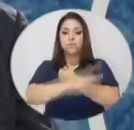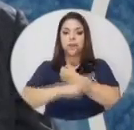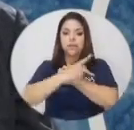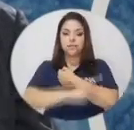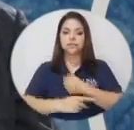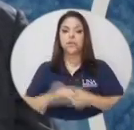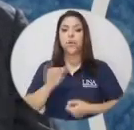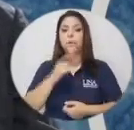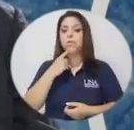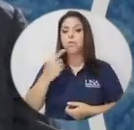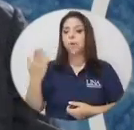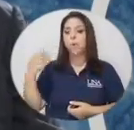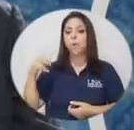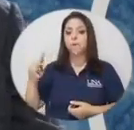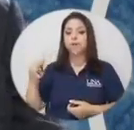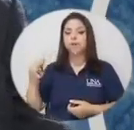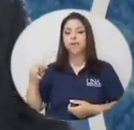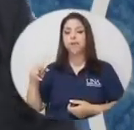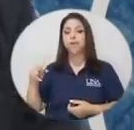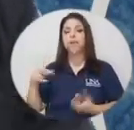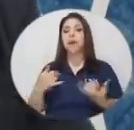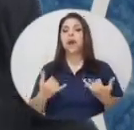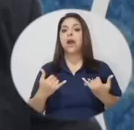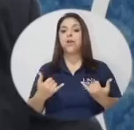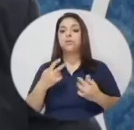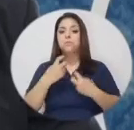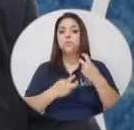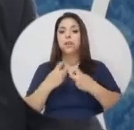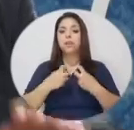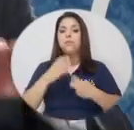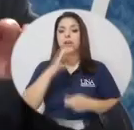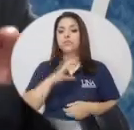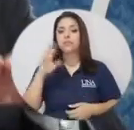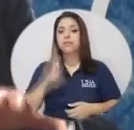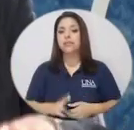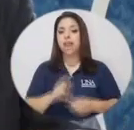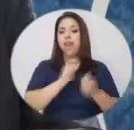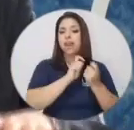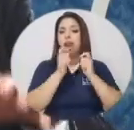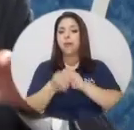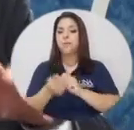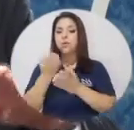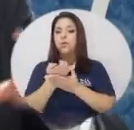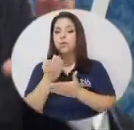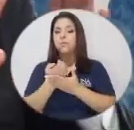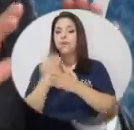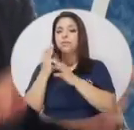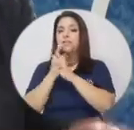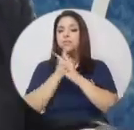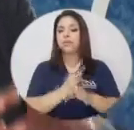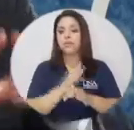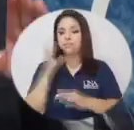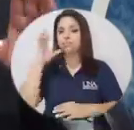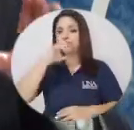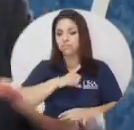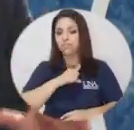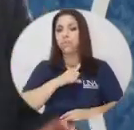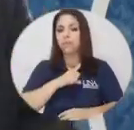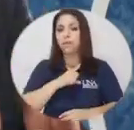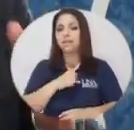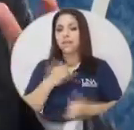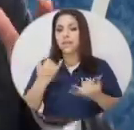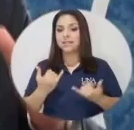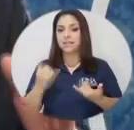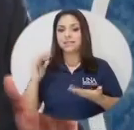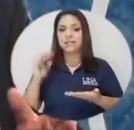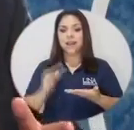países. Como decía un colega, estamos en un cambio, en un problema de Costa Rica, el cambio de la economía tradicional, que tenemos que darnos